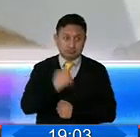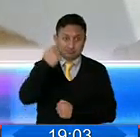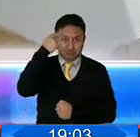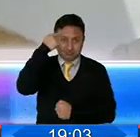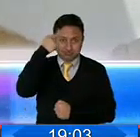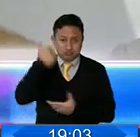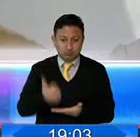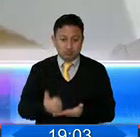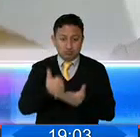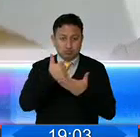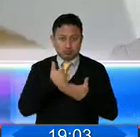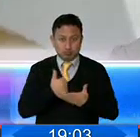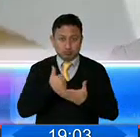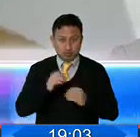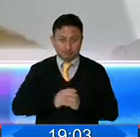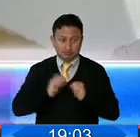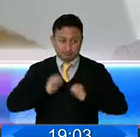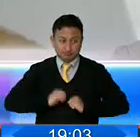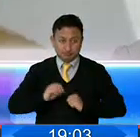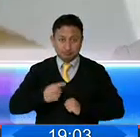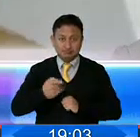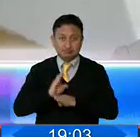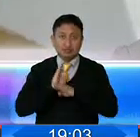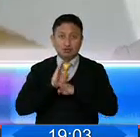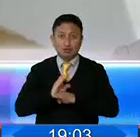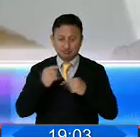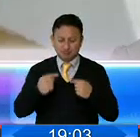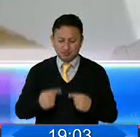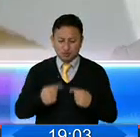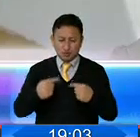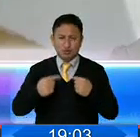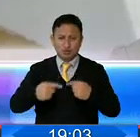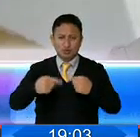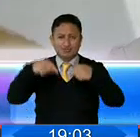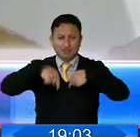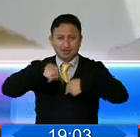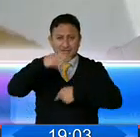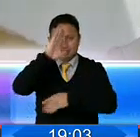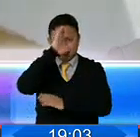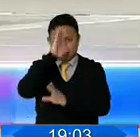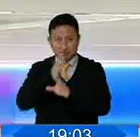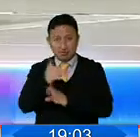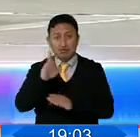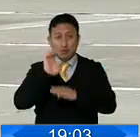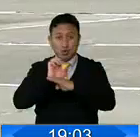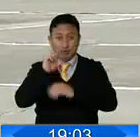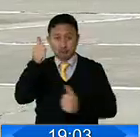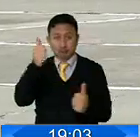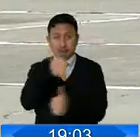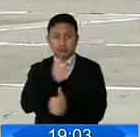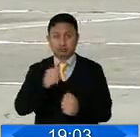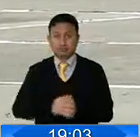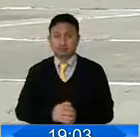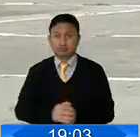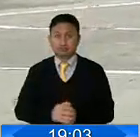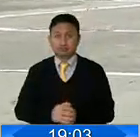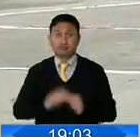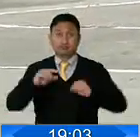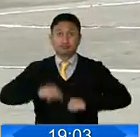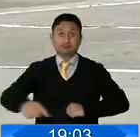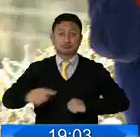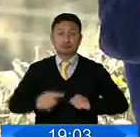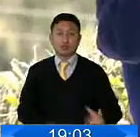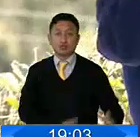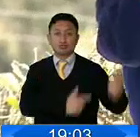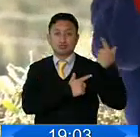nosotros el llamado a dar testimonio permanente de lealtad a la patria. En el campo de Marte, la gallardía se hizo